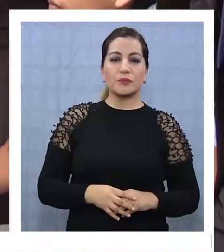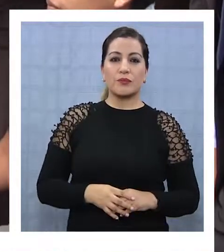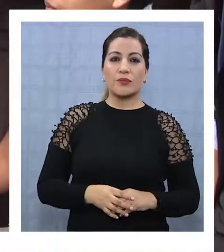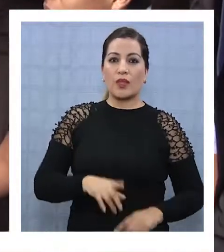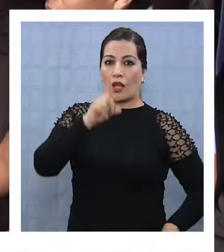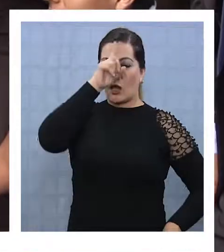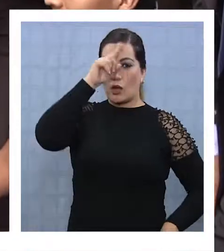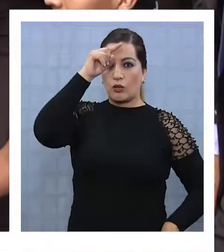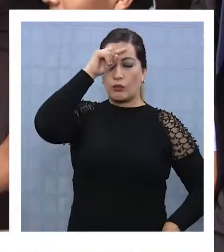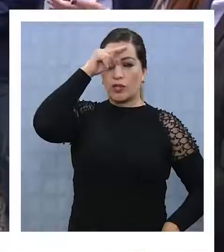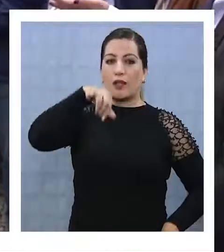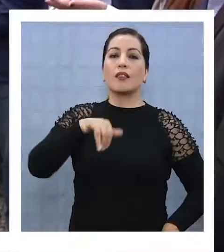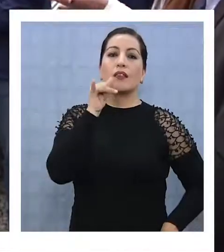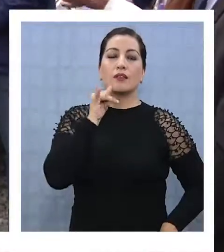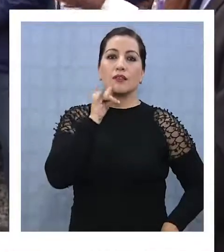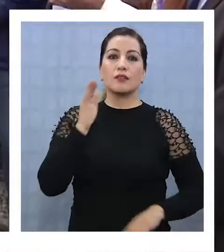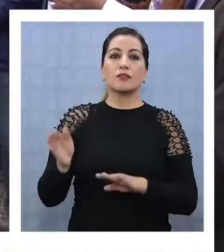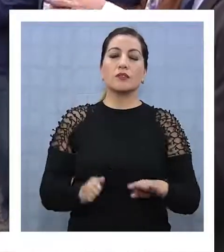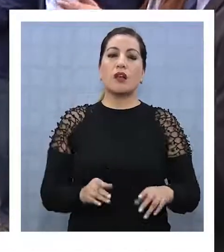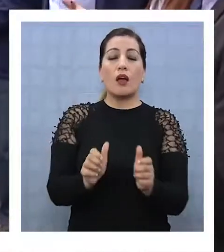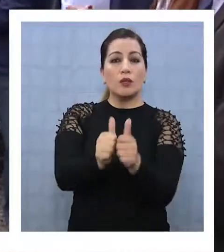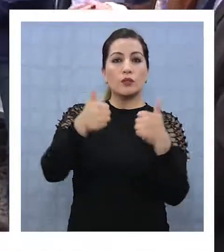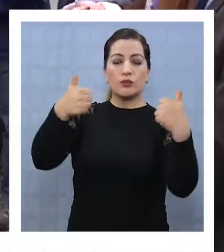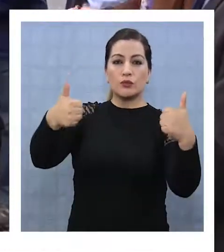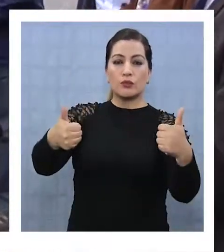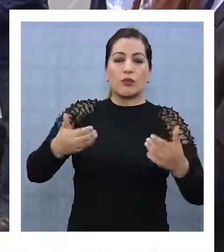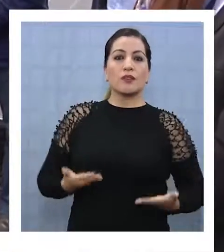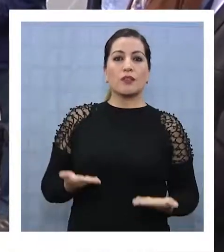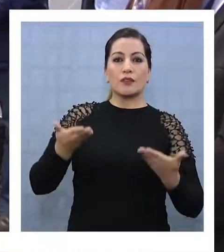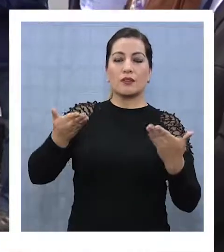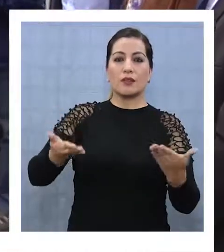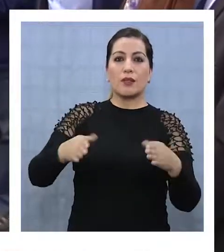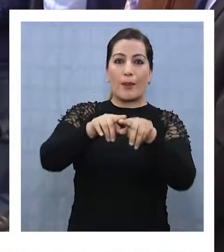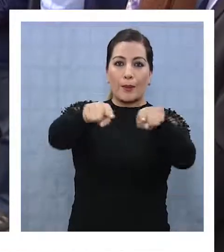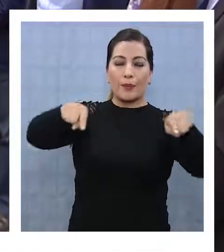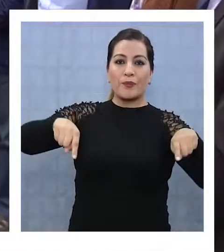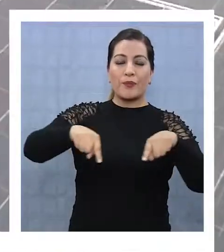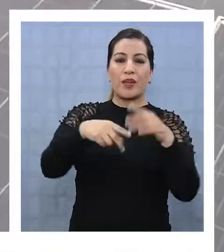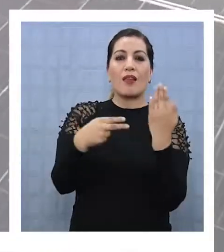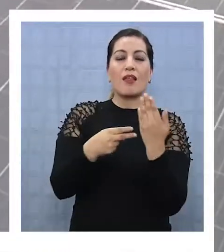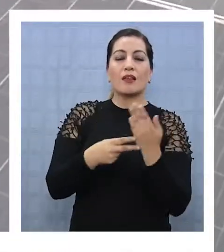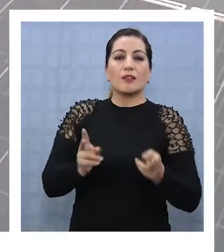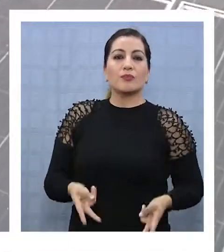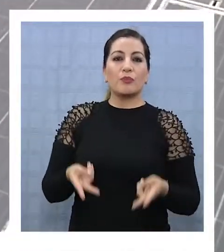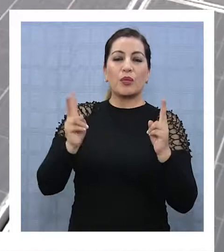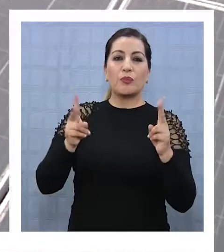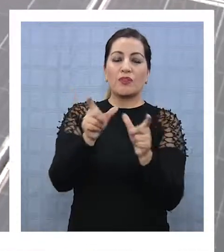al Hospital Regional. Para las autoridades, la entrega de estos paneles y herramientas